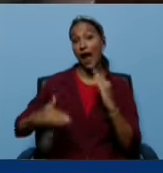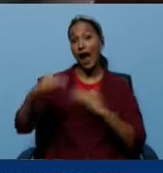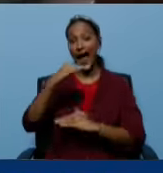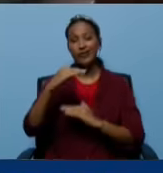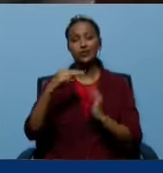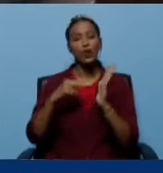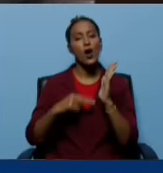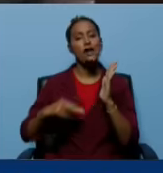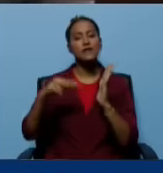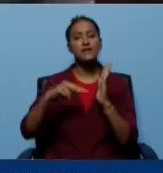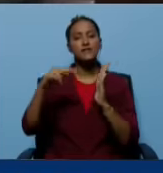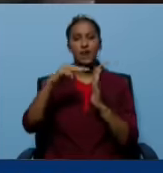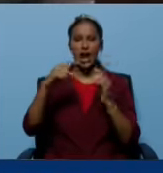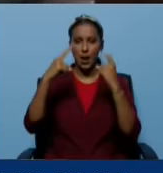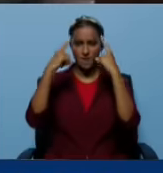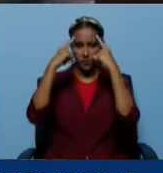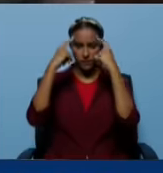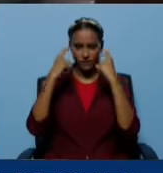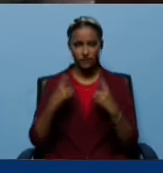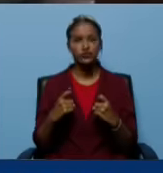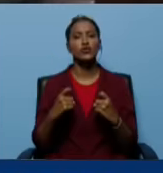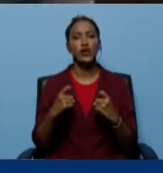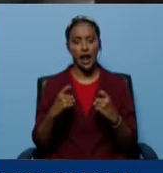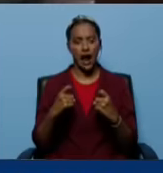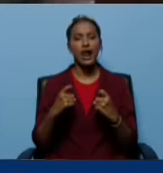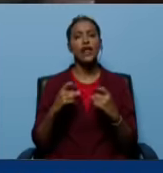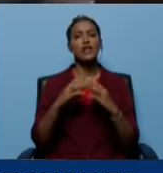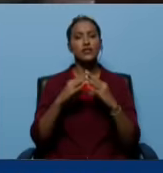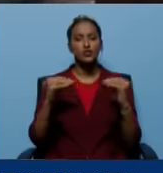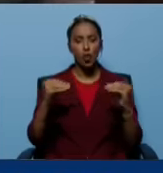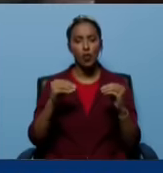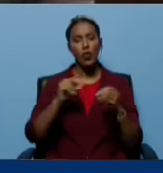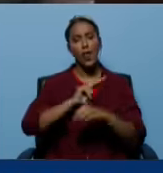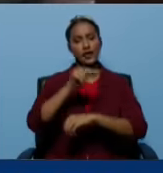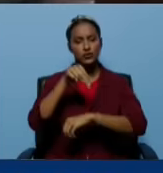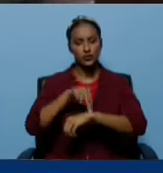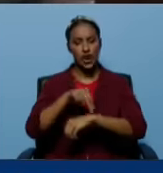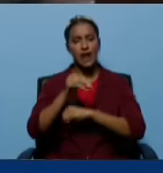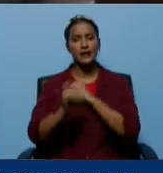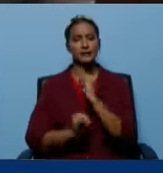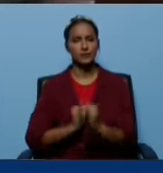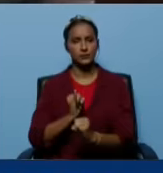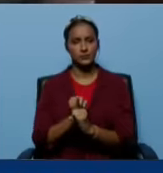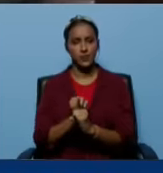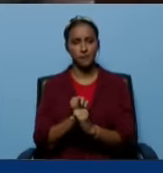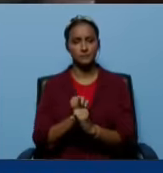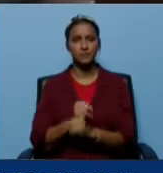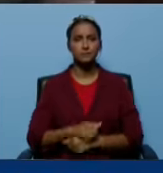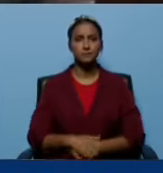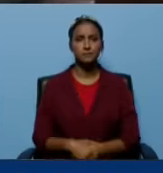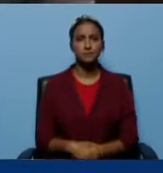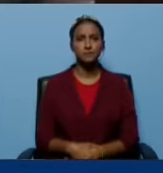técnico exhibido por los expertos nacionales e internacionales.